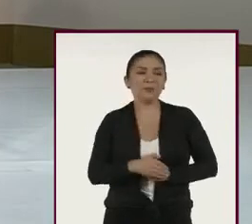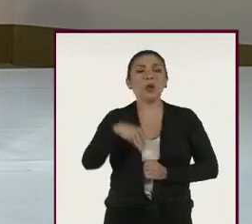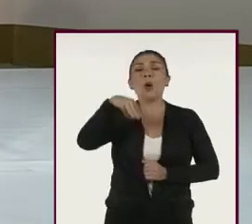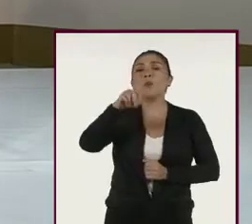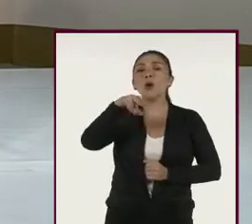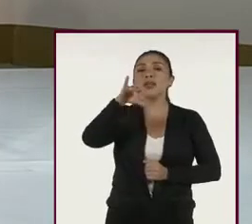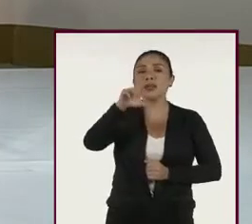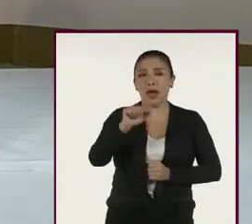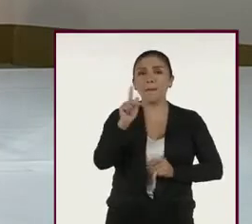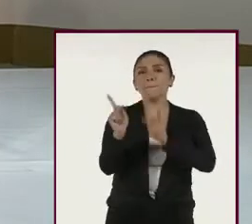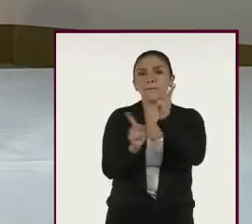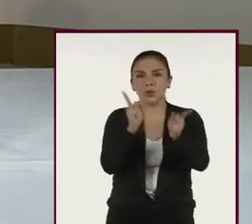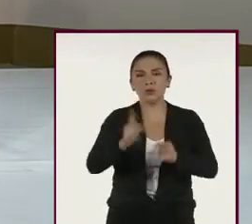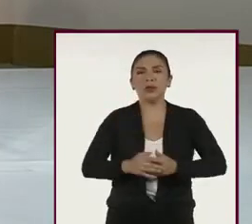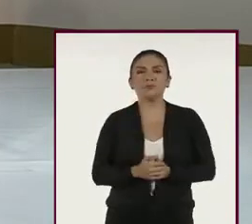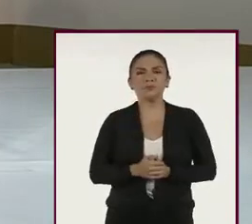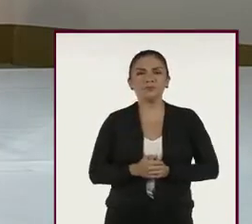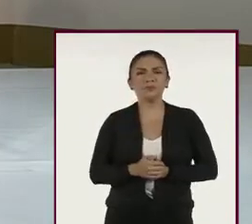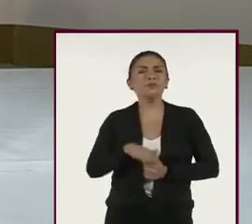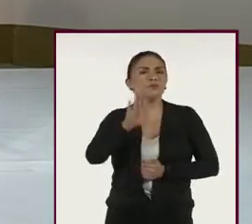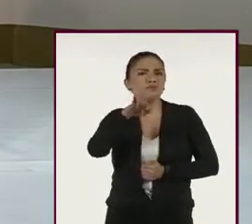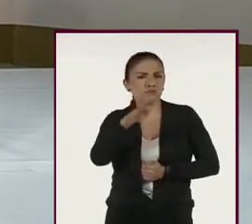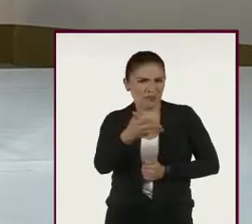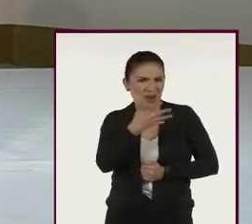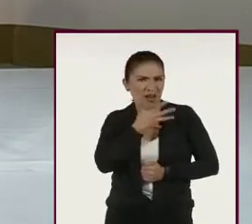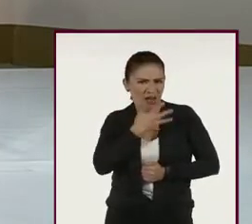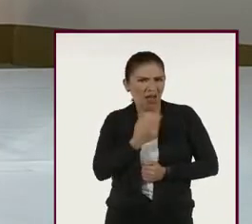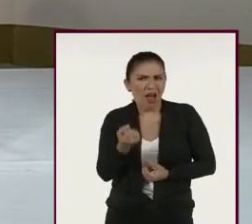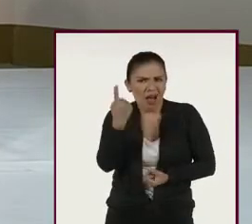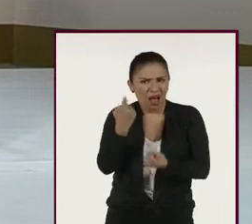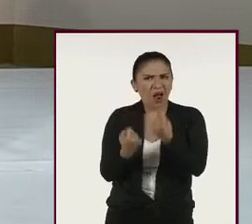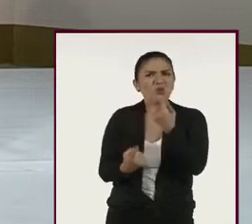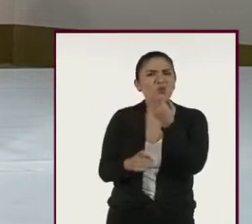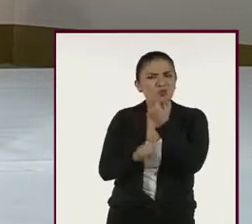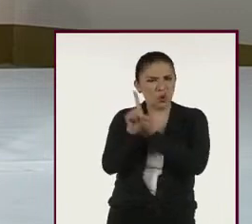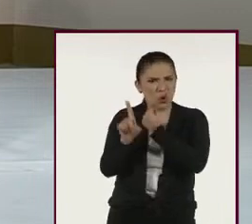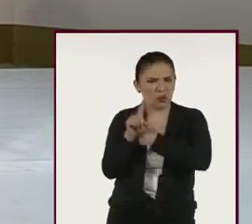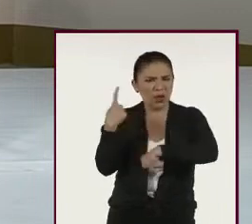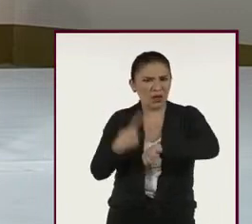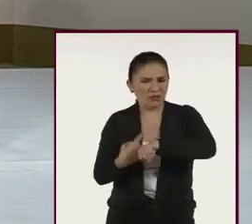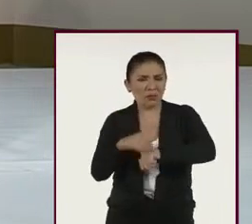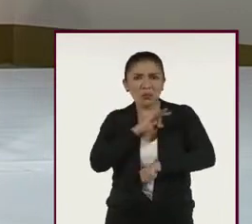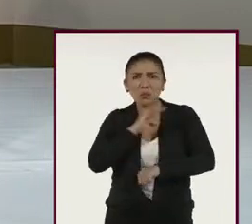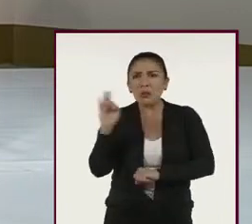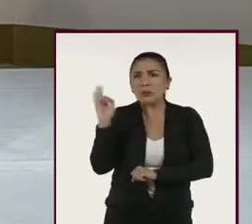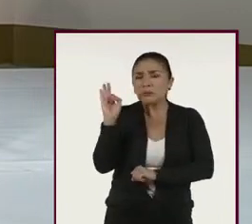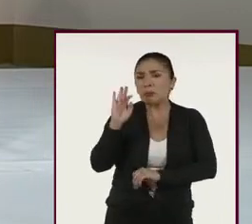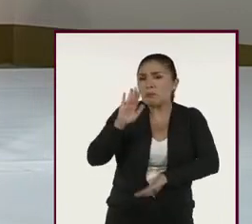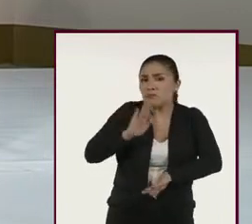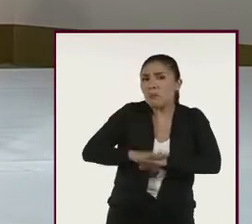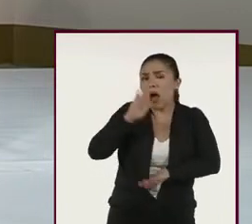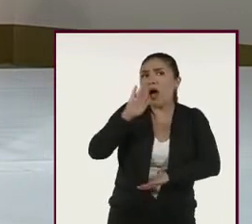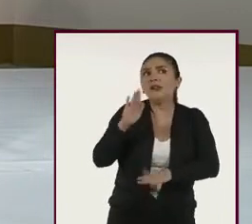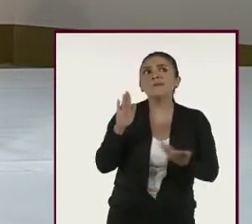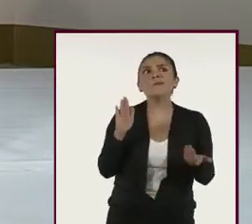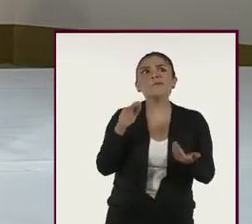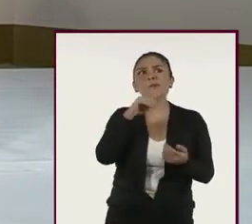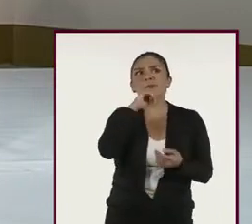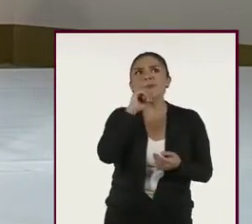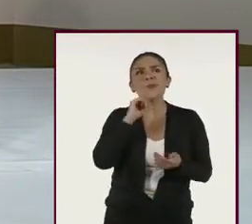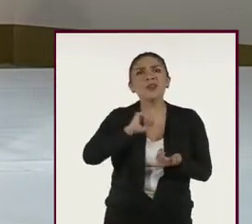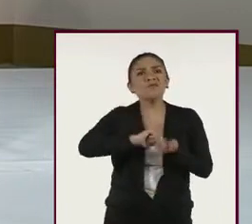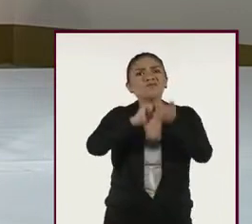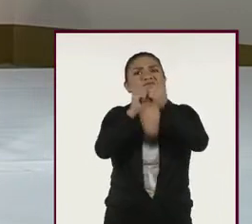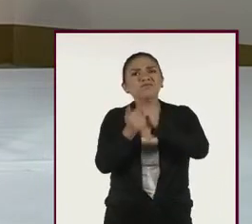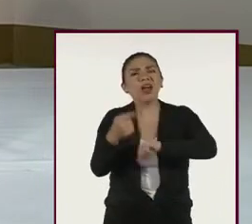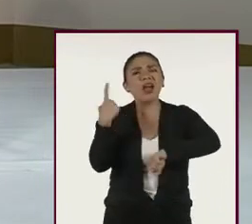Medina pregunta, ¿existe un trastorno que tenga mayor posibilidad de tener una